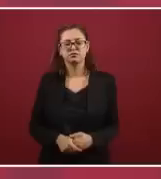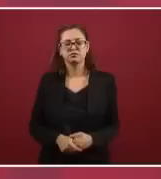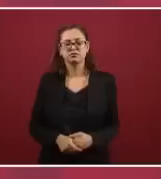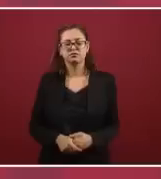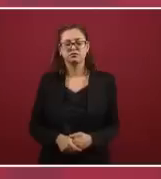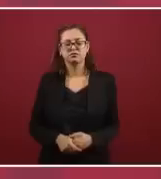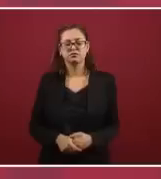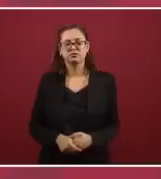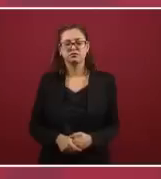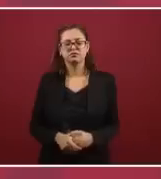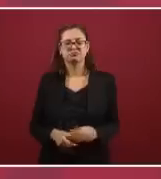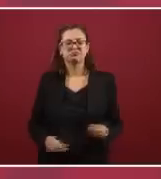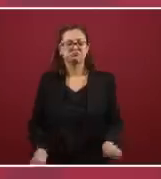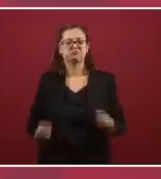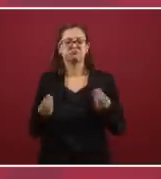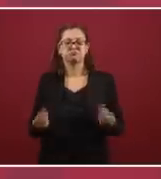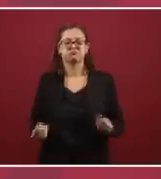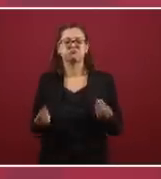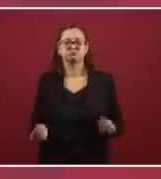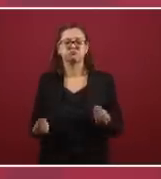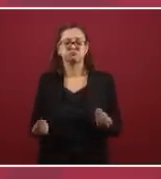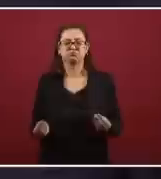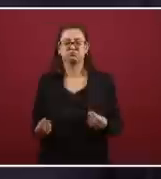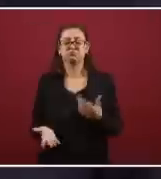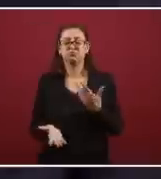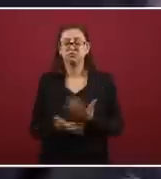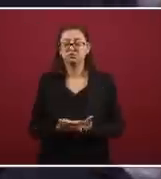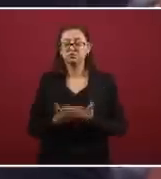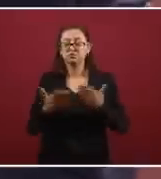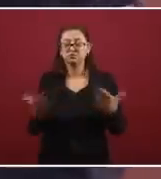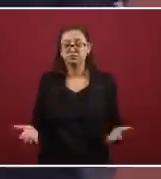Muchísimo. Estamos ahora, les adelanto,